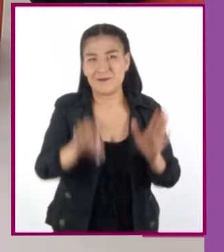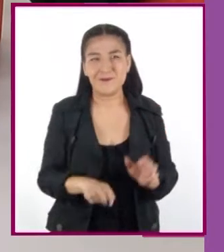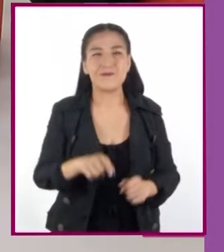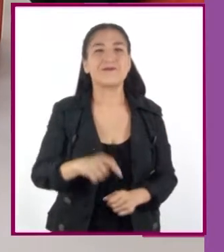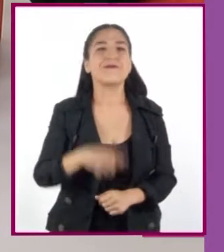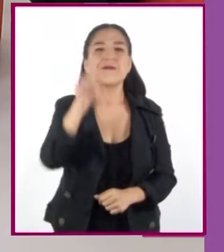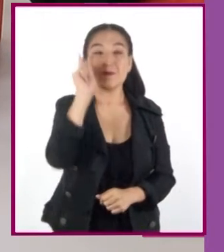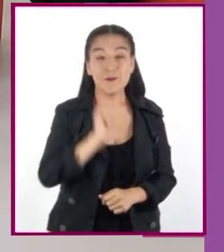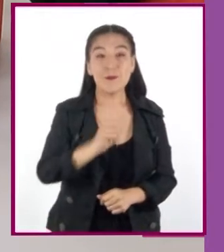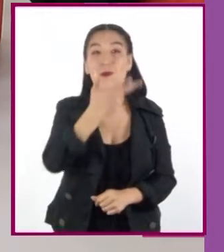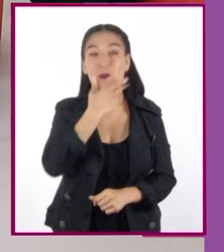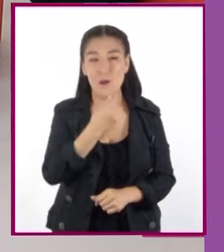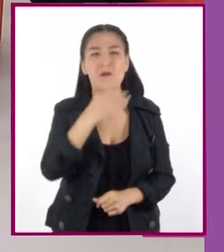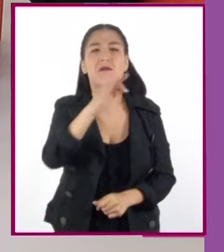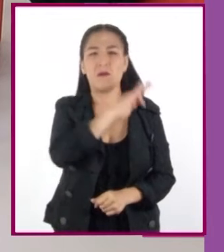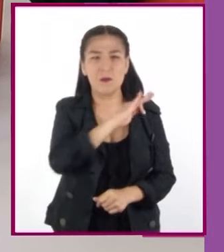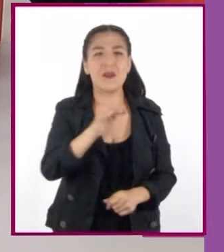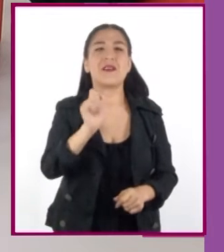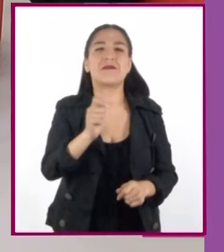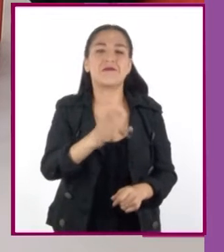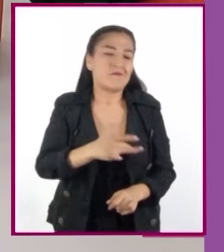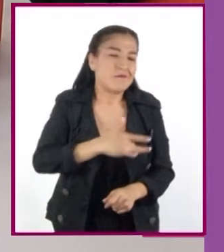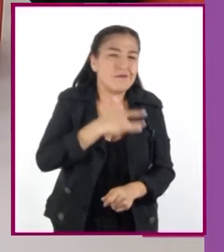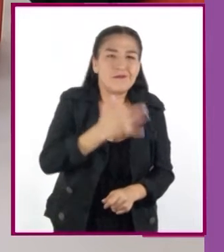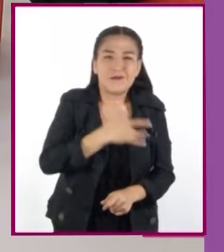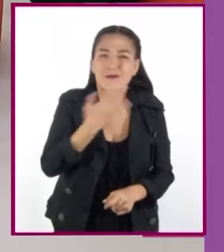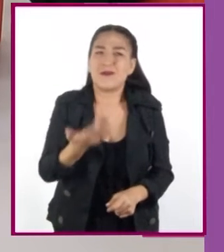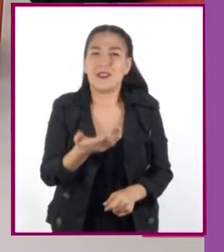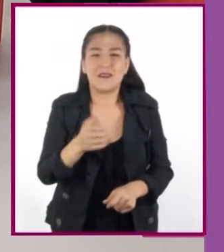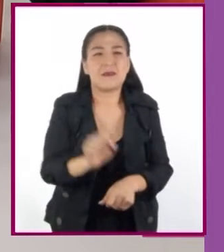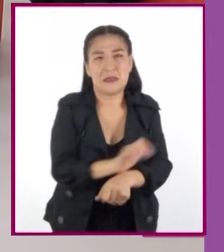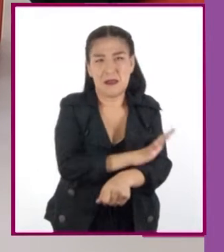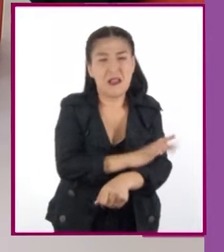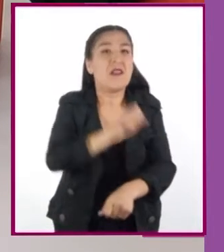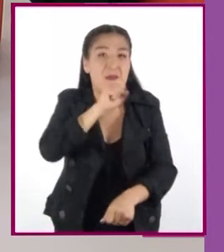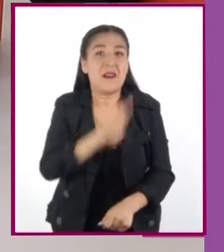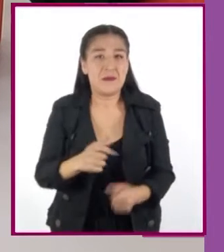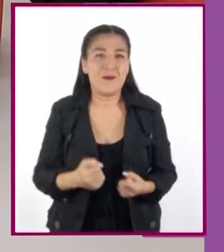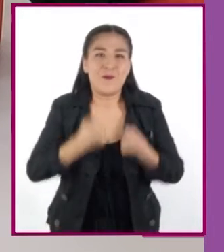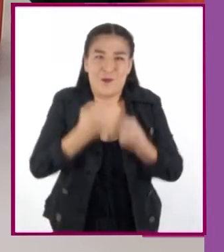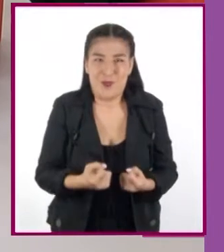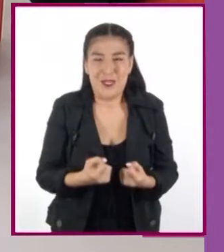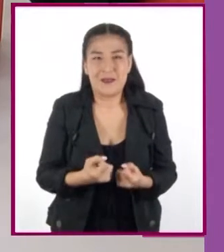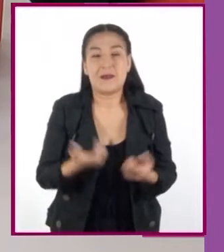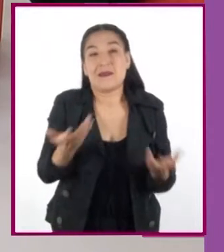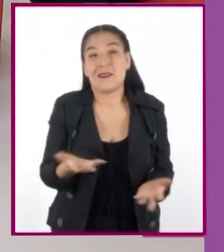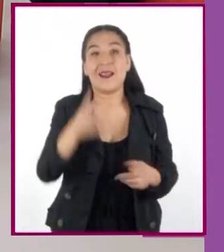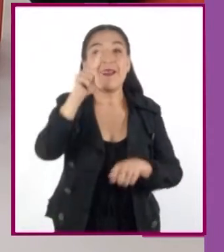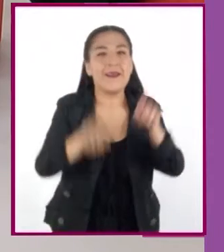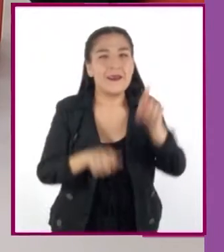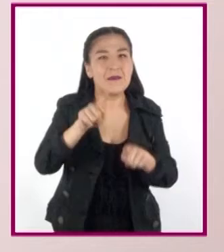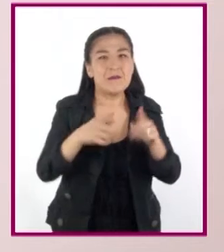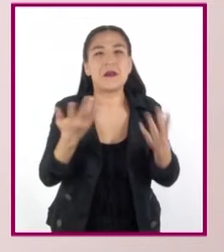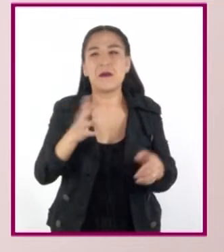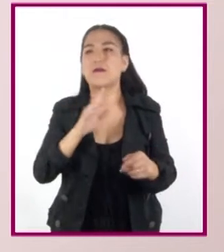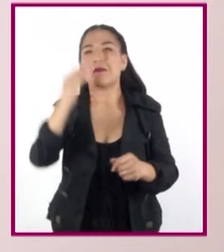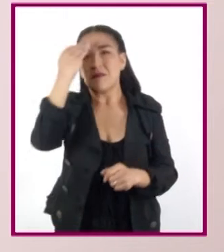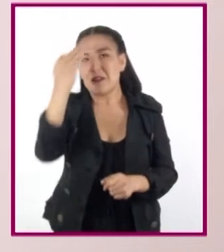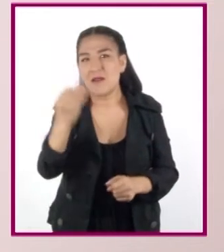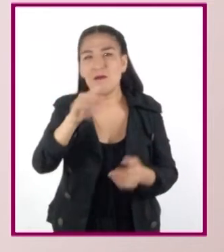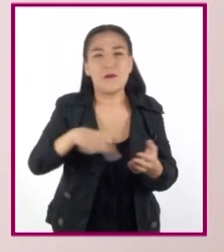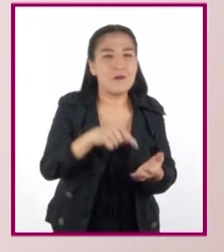y las mujeres pueden ser sensibles y también fuertes, según la circunstancia,